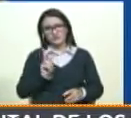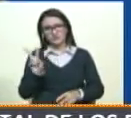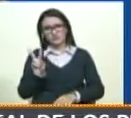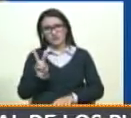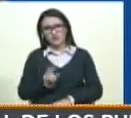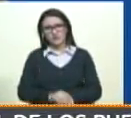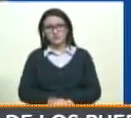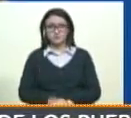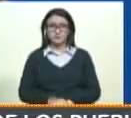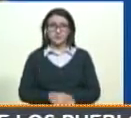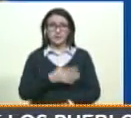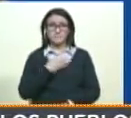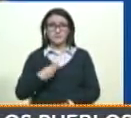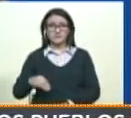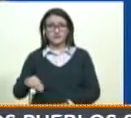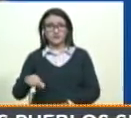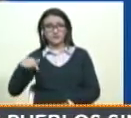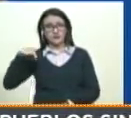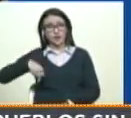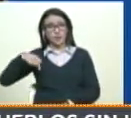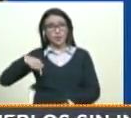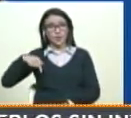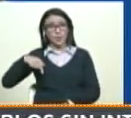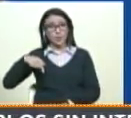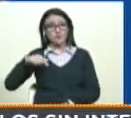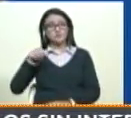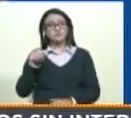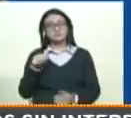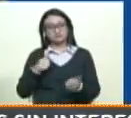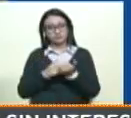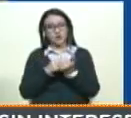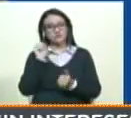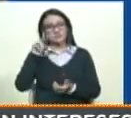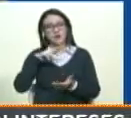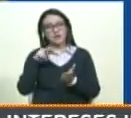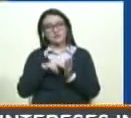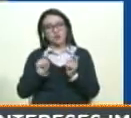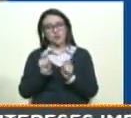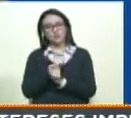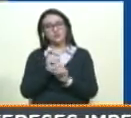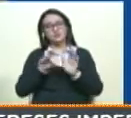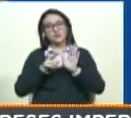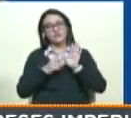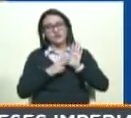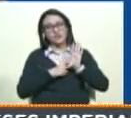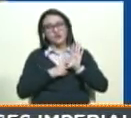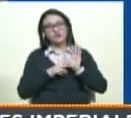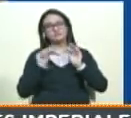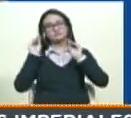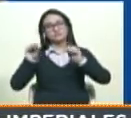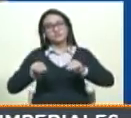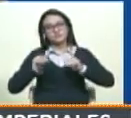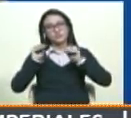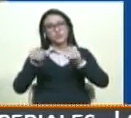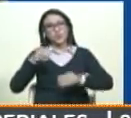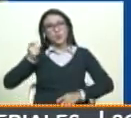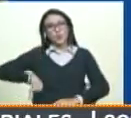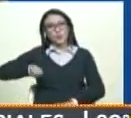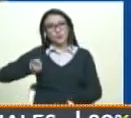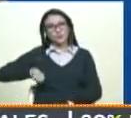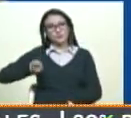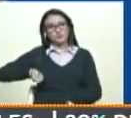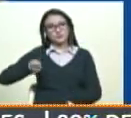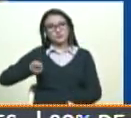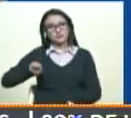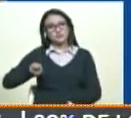Y el presidente está hoy con la Asamblea Nacional Constituyente y su Comisión de la Verdad haciéndole exhortos al Poder Judicial para